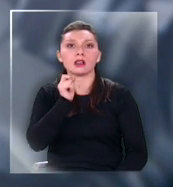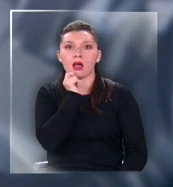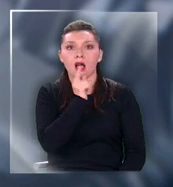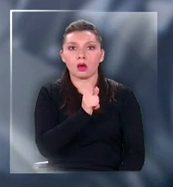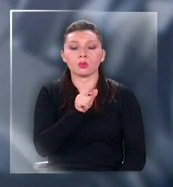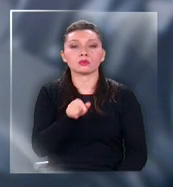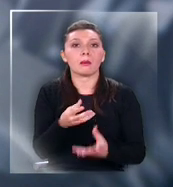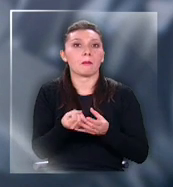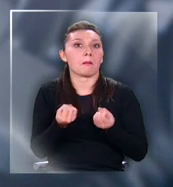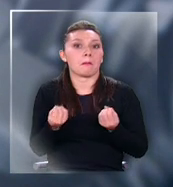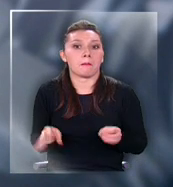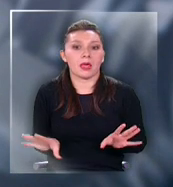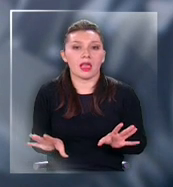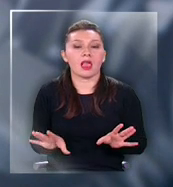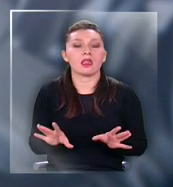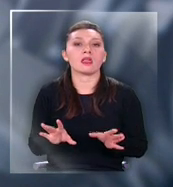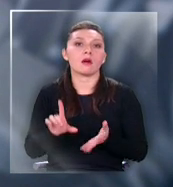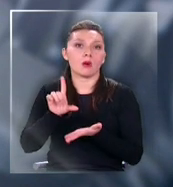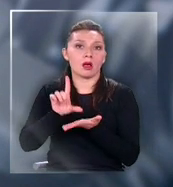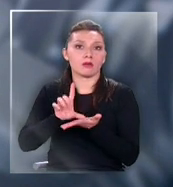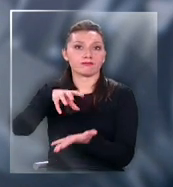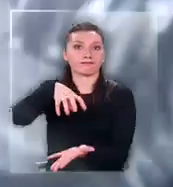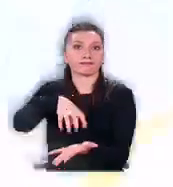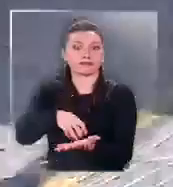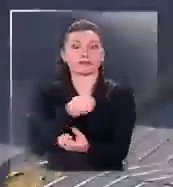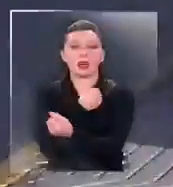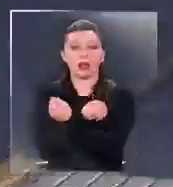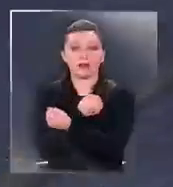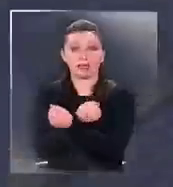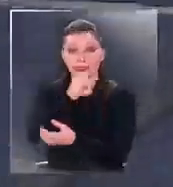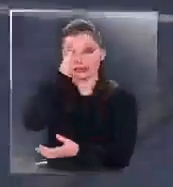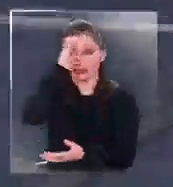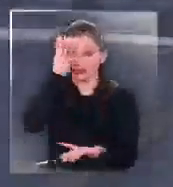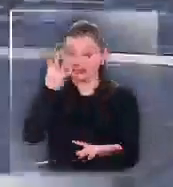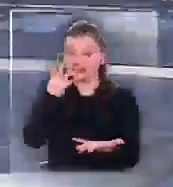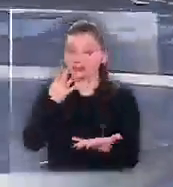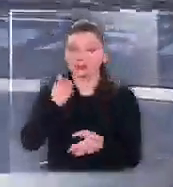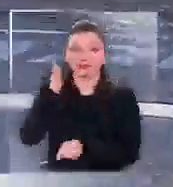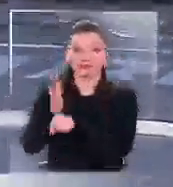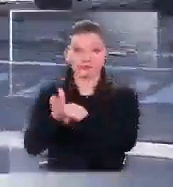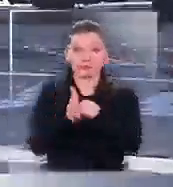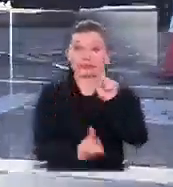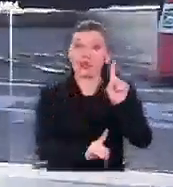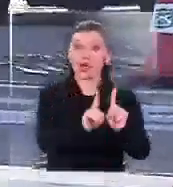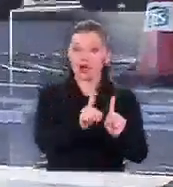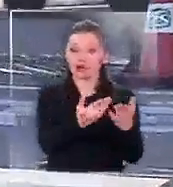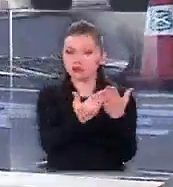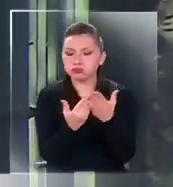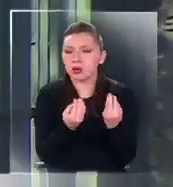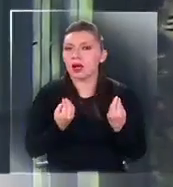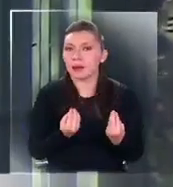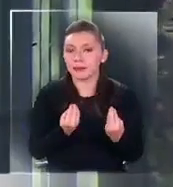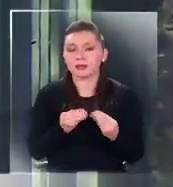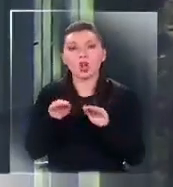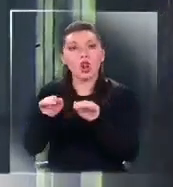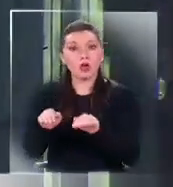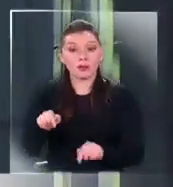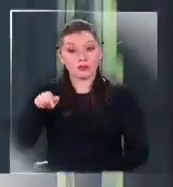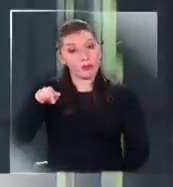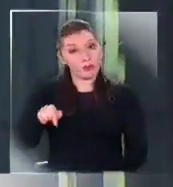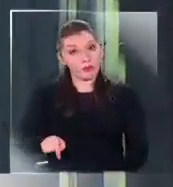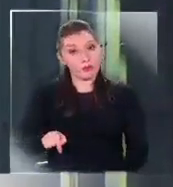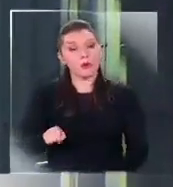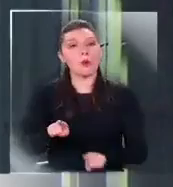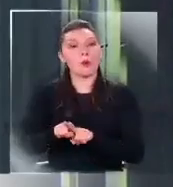como extraviadas desde unidades de carabineros. Sumarios y bajas administrativas, algo similar a lo que sucede hoy